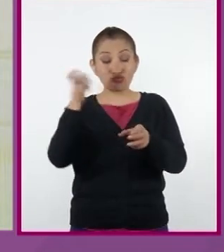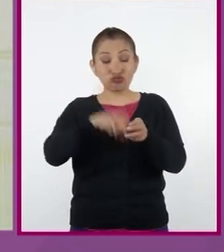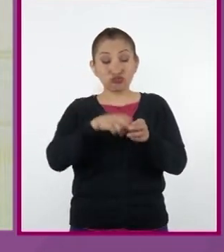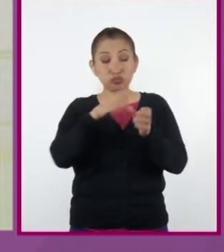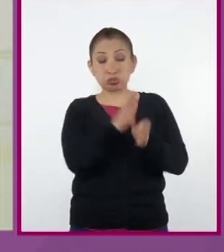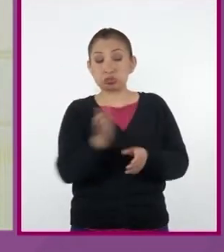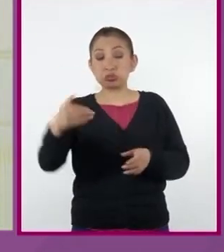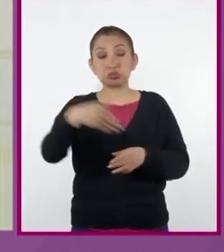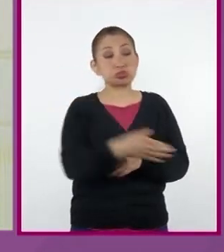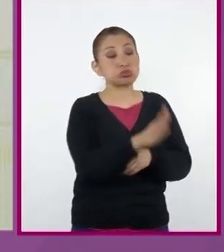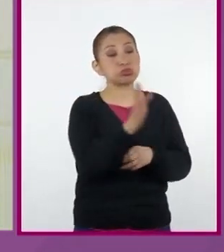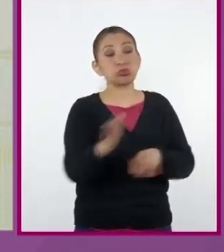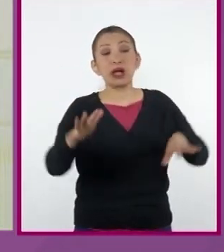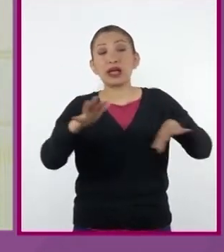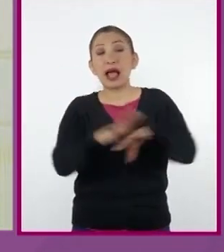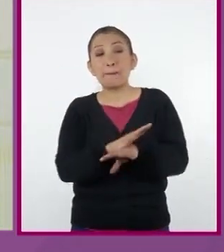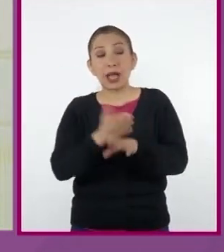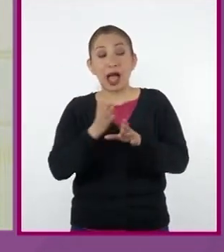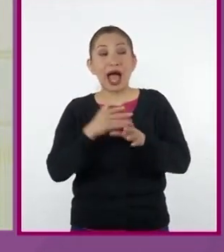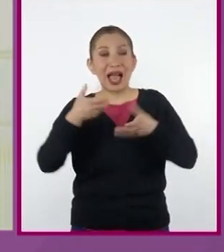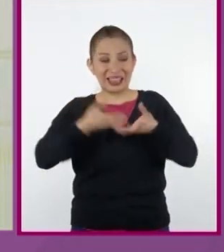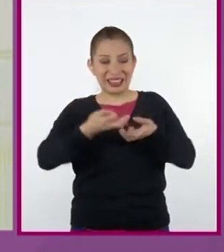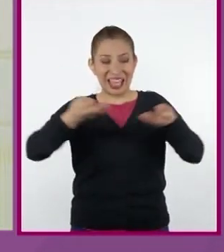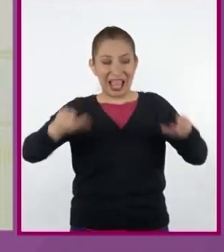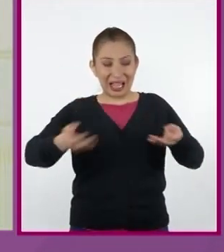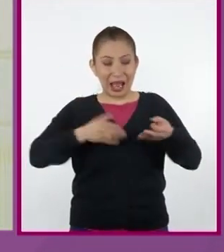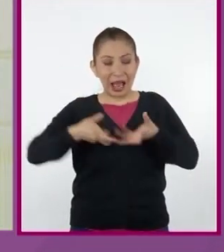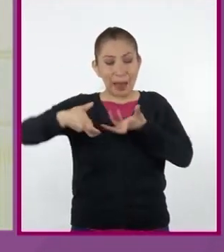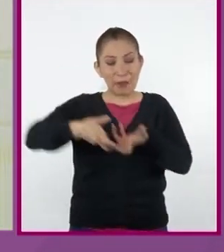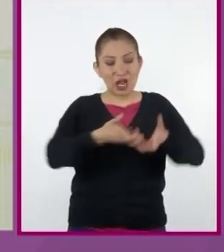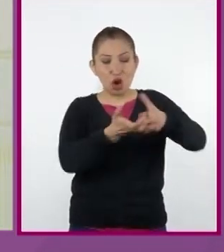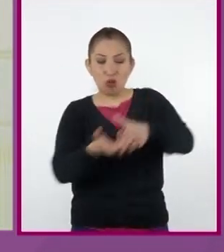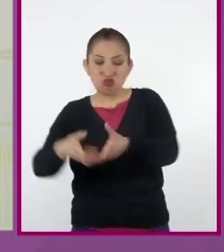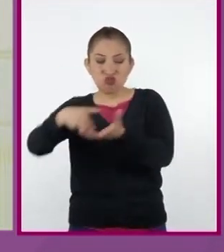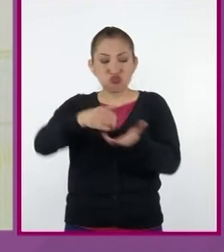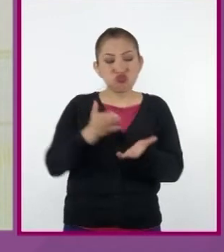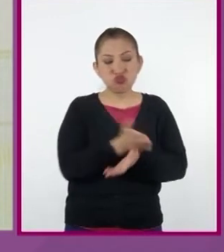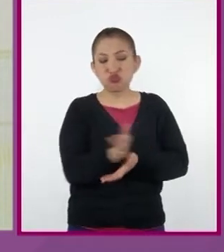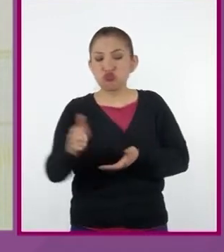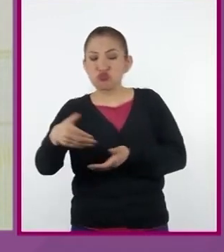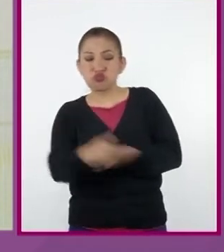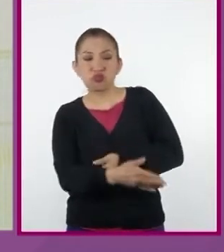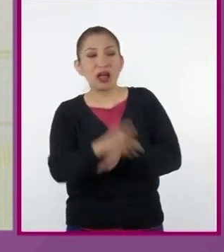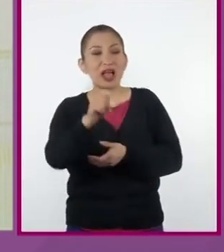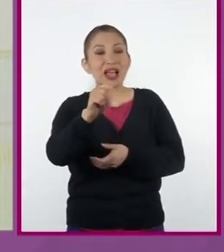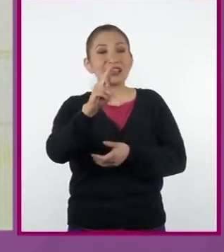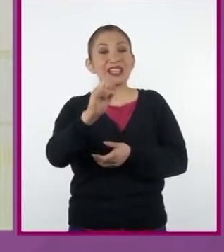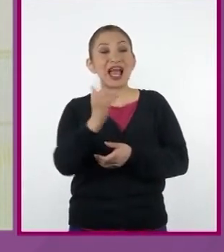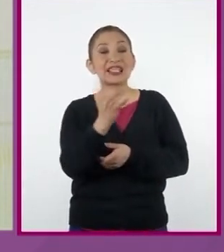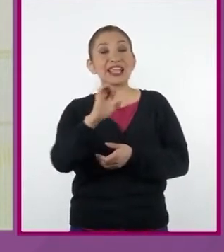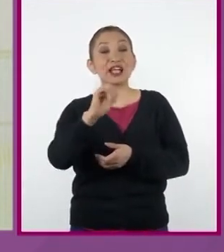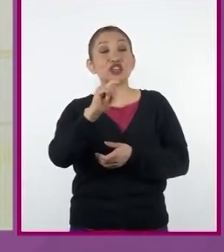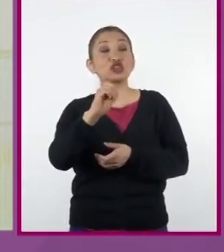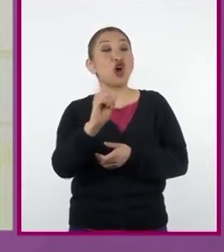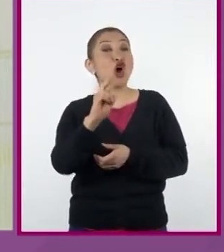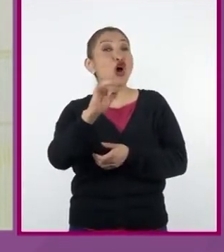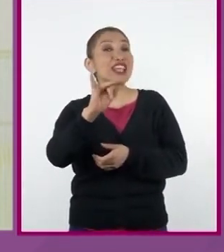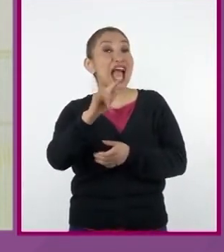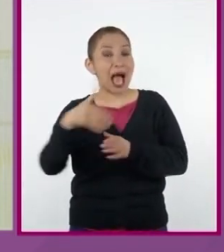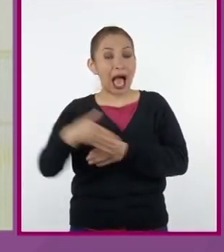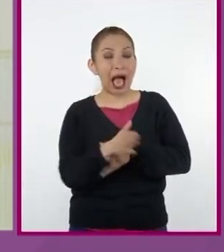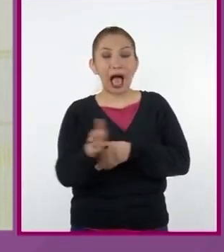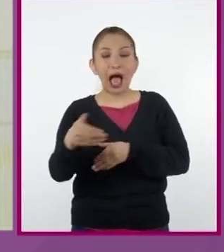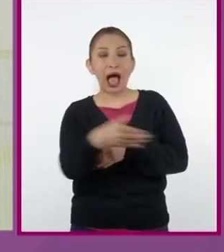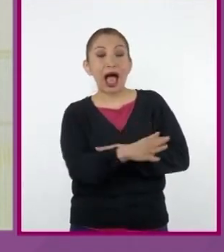se modifica de acuerdo con las curvas del terreno, conformando así la trayectoria del móvil. La